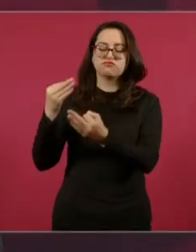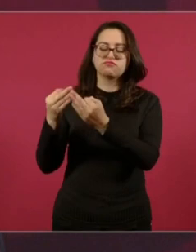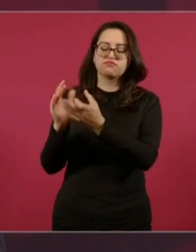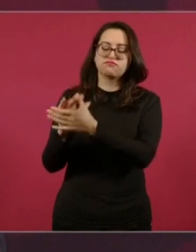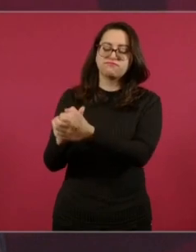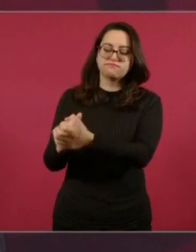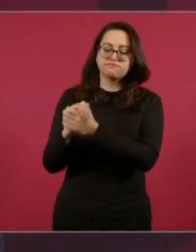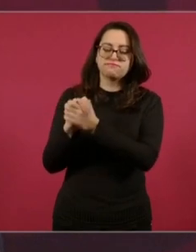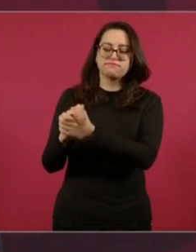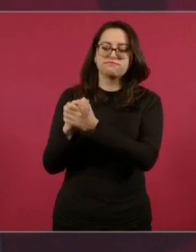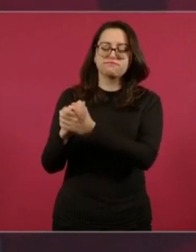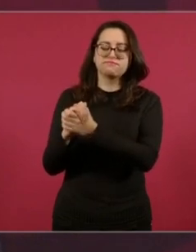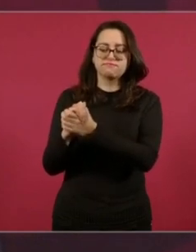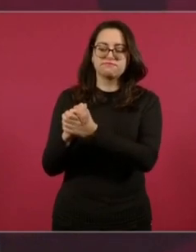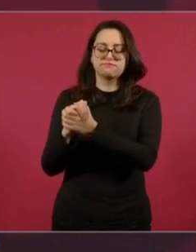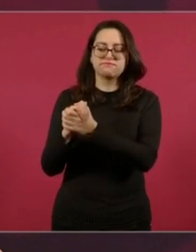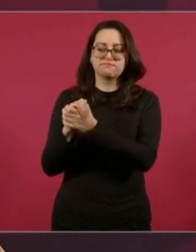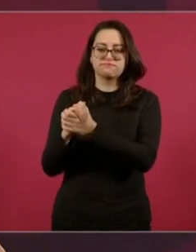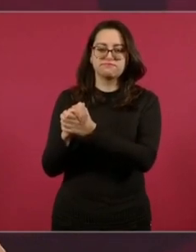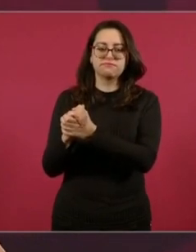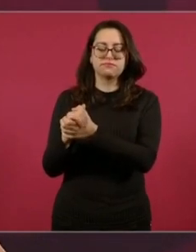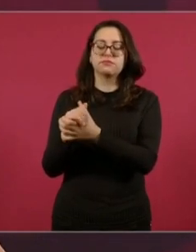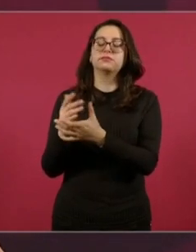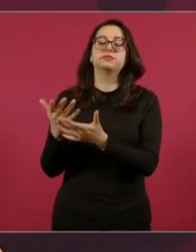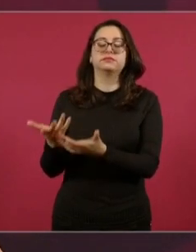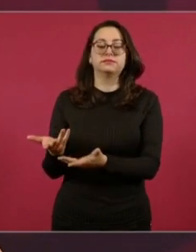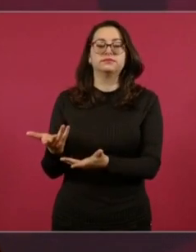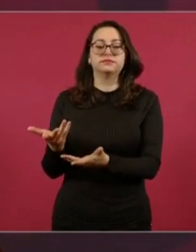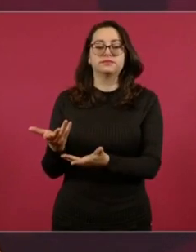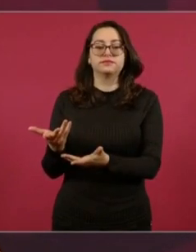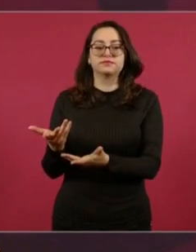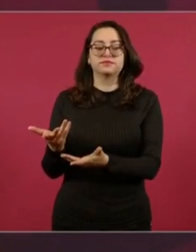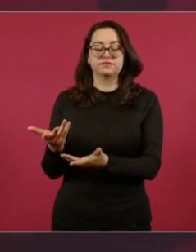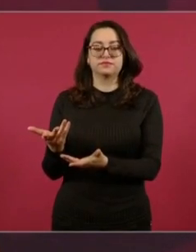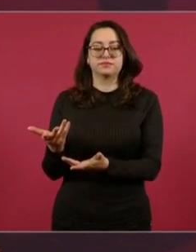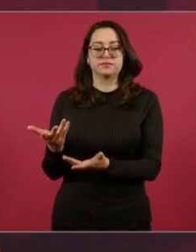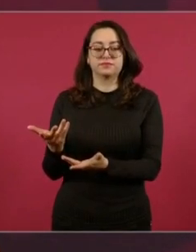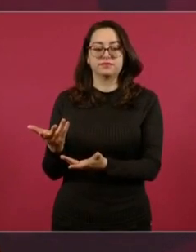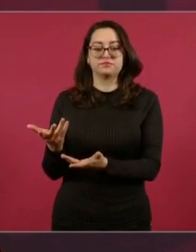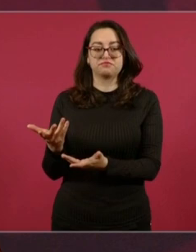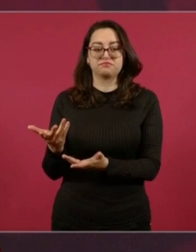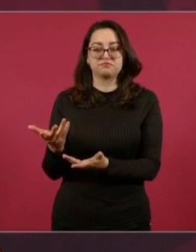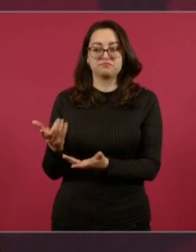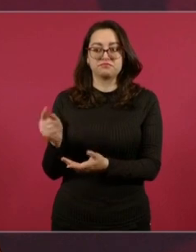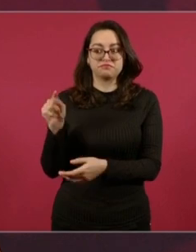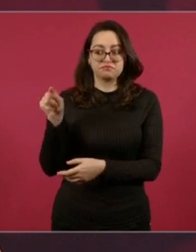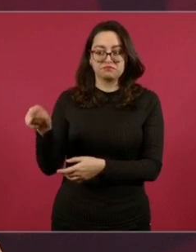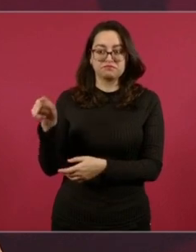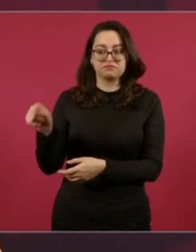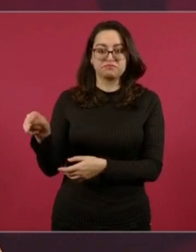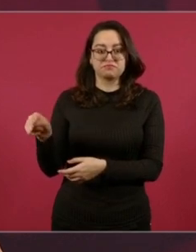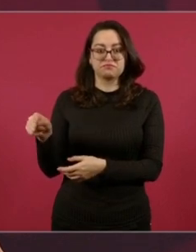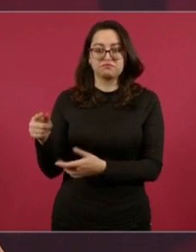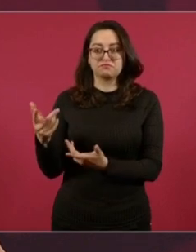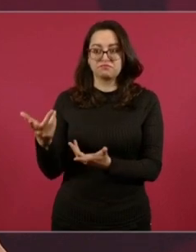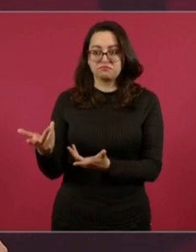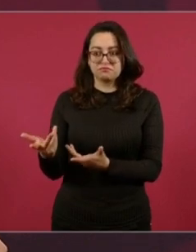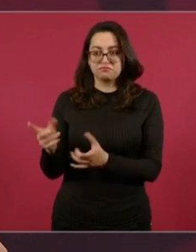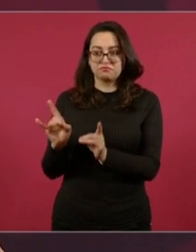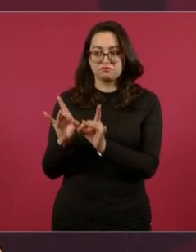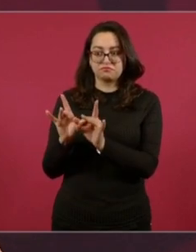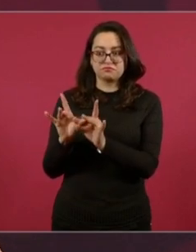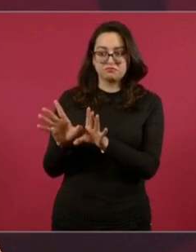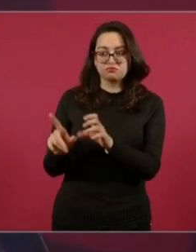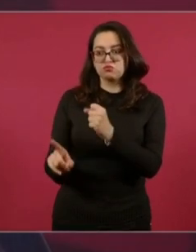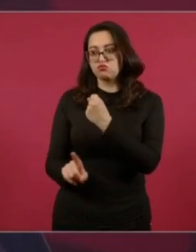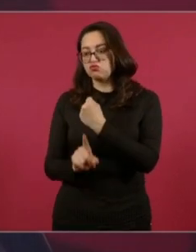felicitarlos por haber resuelto en los mejores